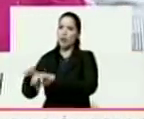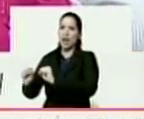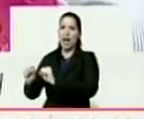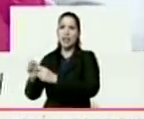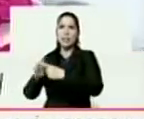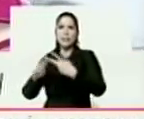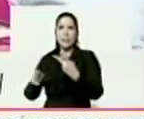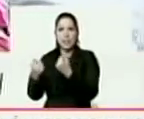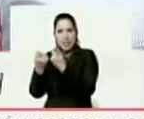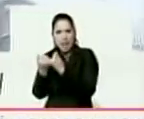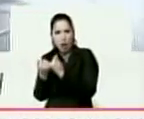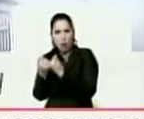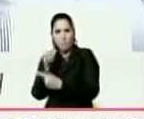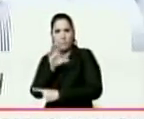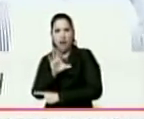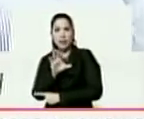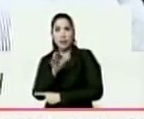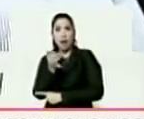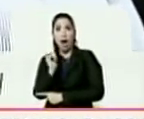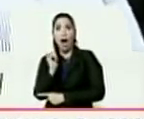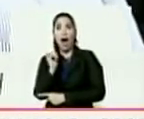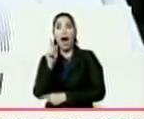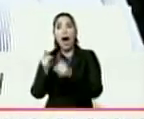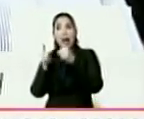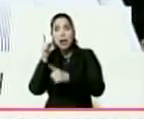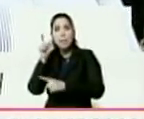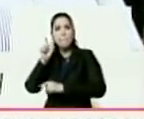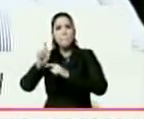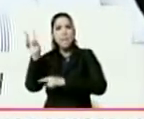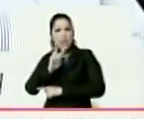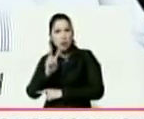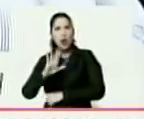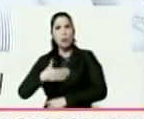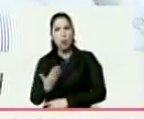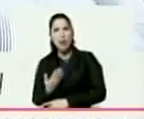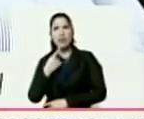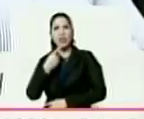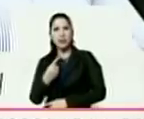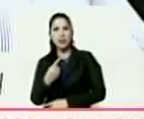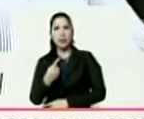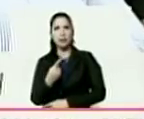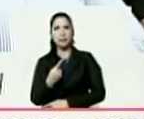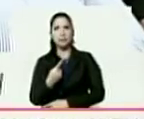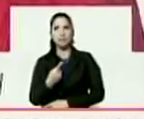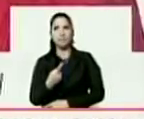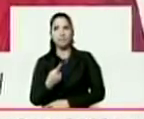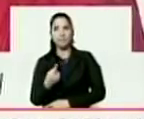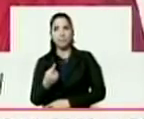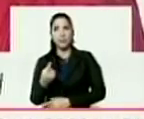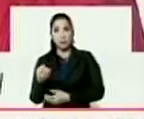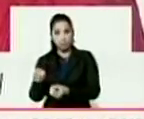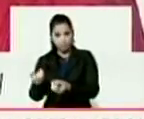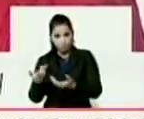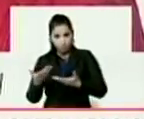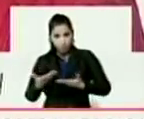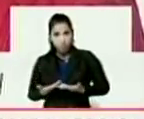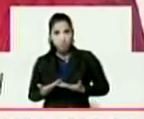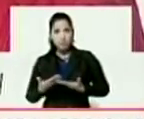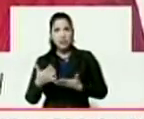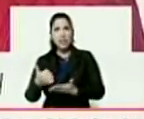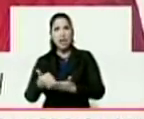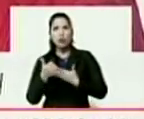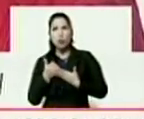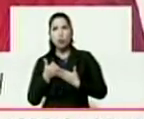a alguien en venezuela a alguien en venezuela puede decir que ha recibido una ayuda yo pasáis unos